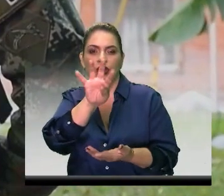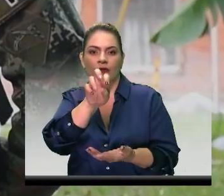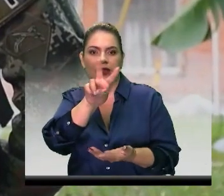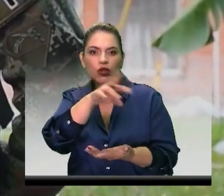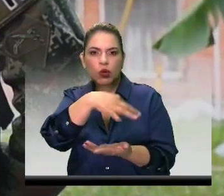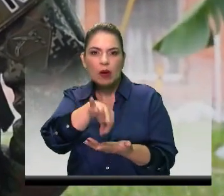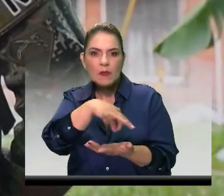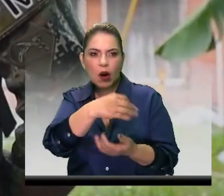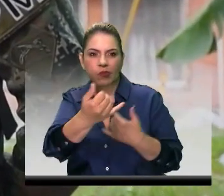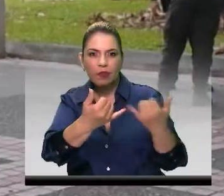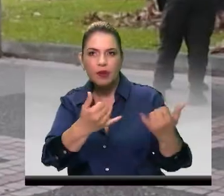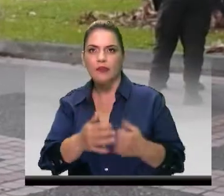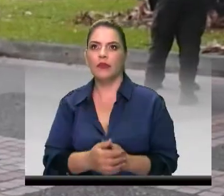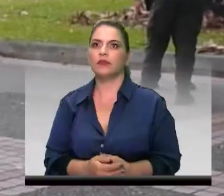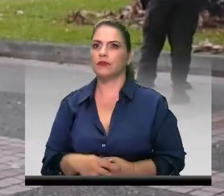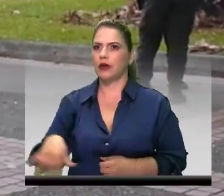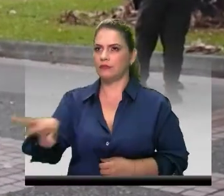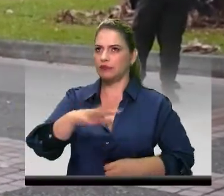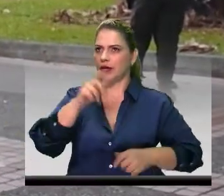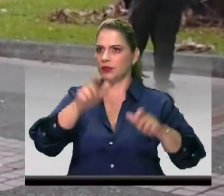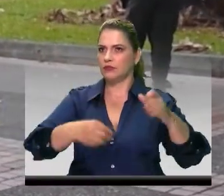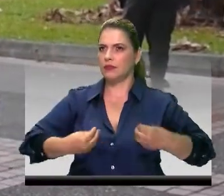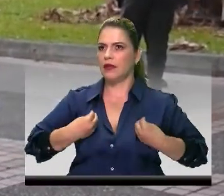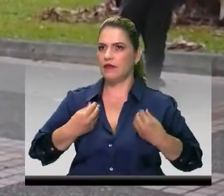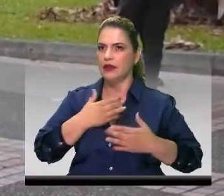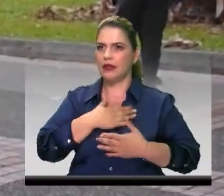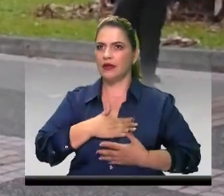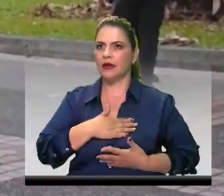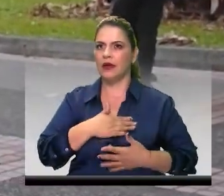vivan tranquilos. Itagüí, ciudad segura.